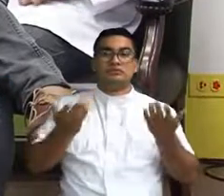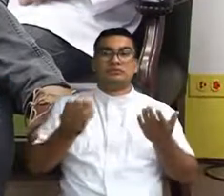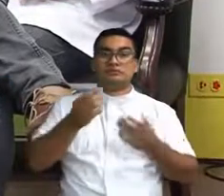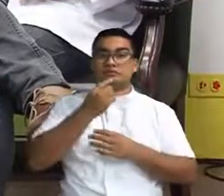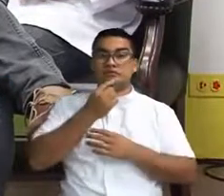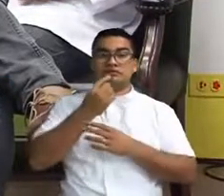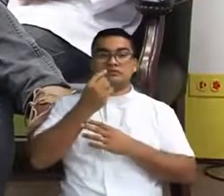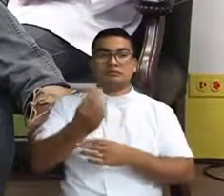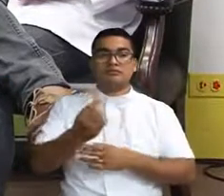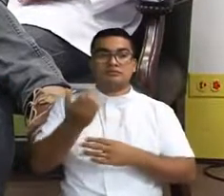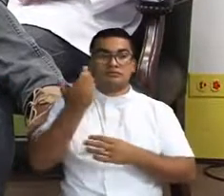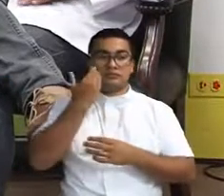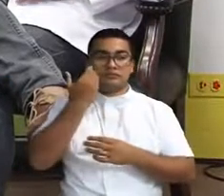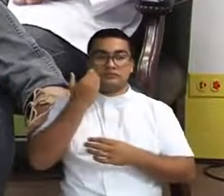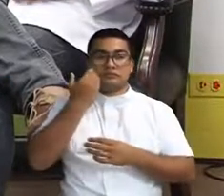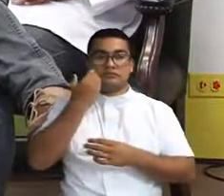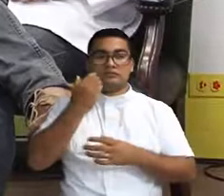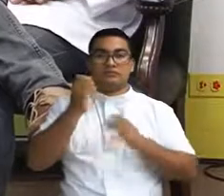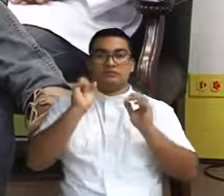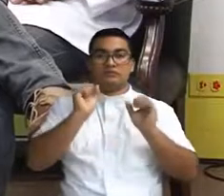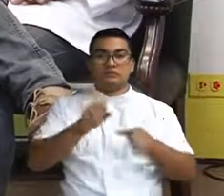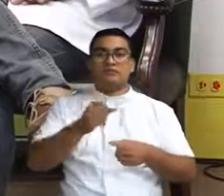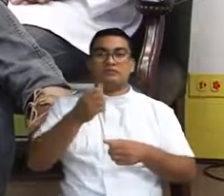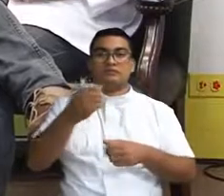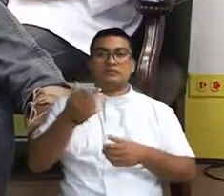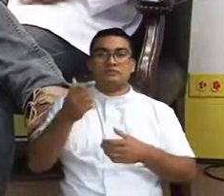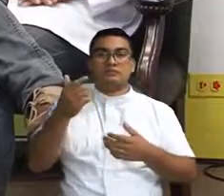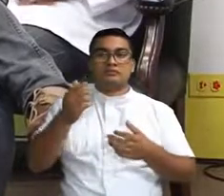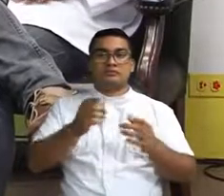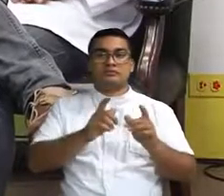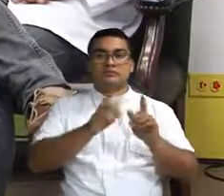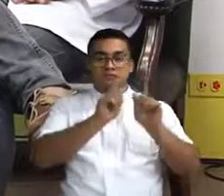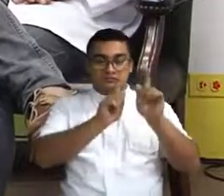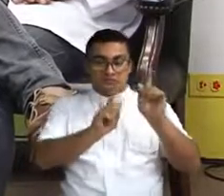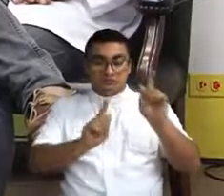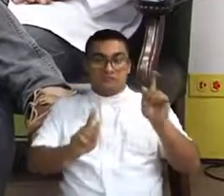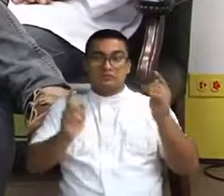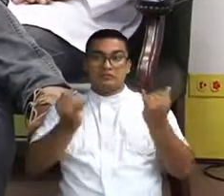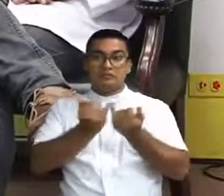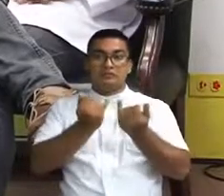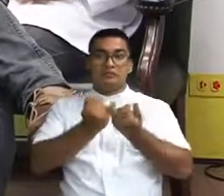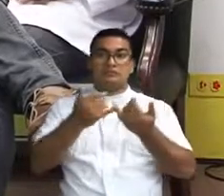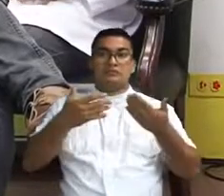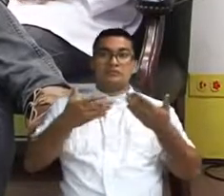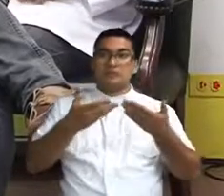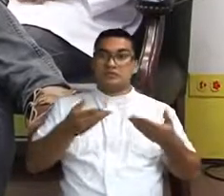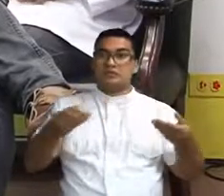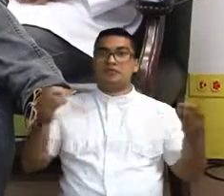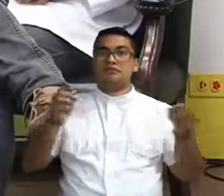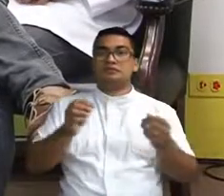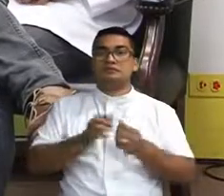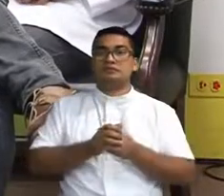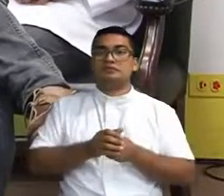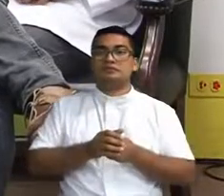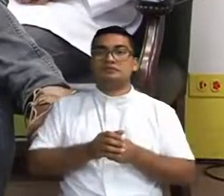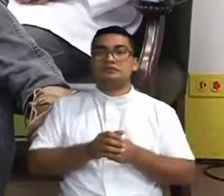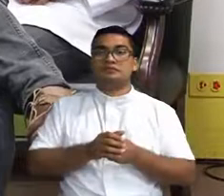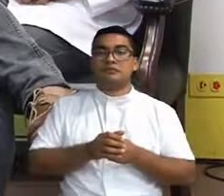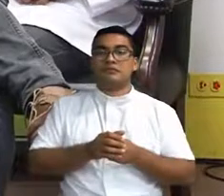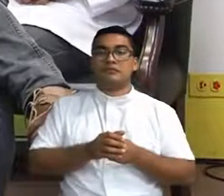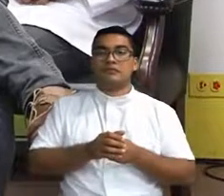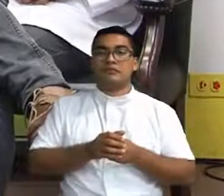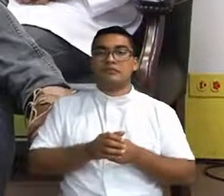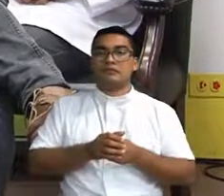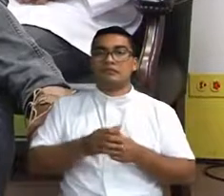decimos, la enfermedad se da gradualmente, uh-huh. al igual su cura se da gradualmente. Uh-huh. Para